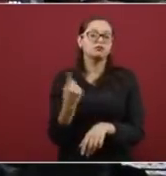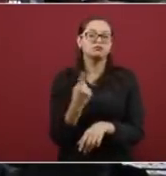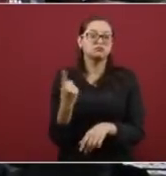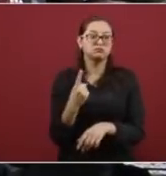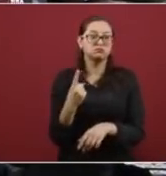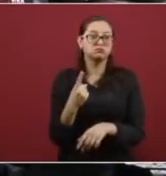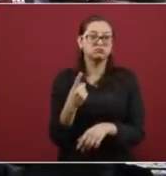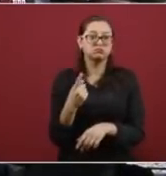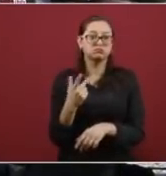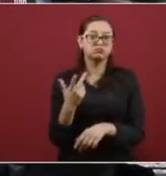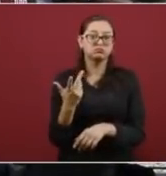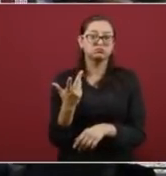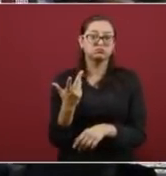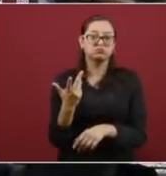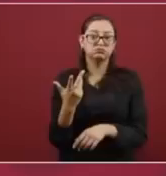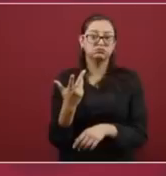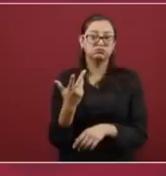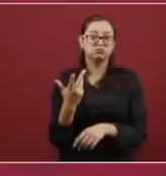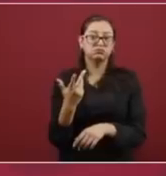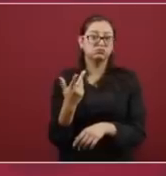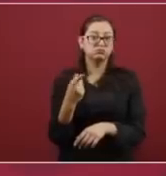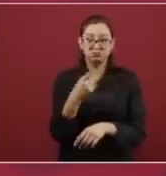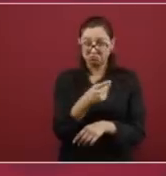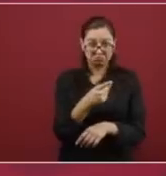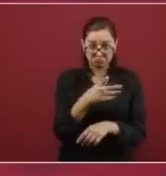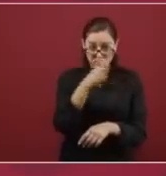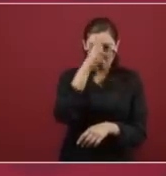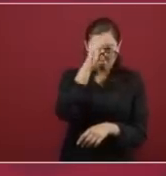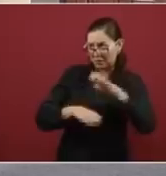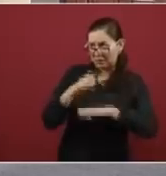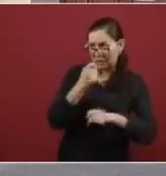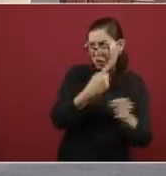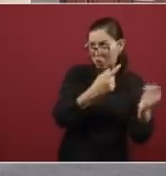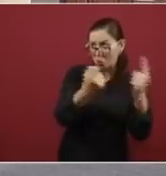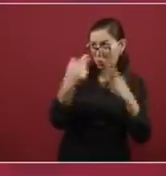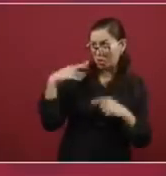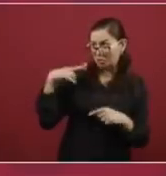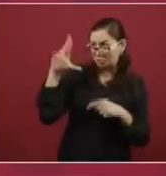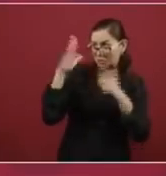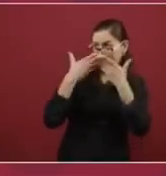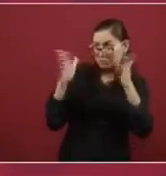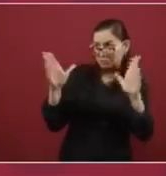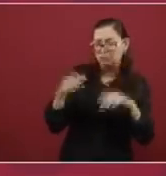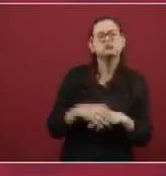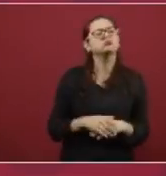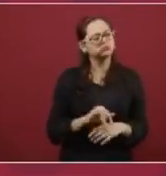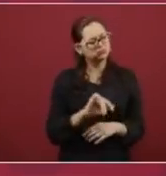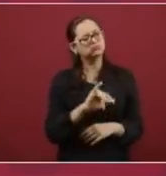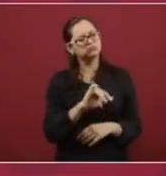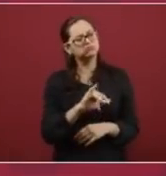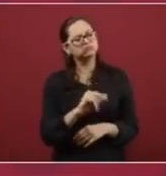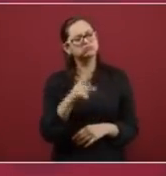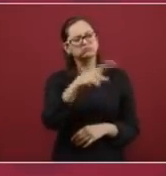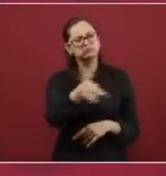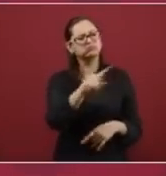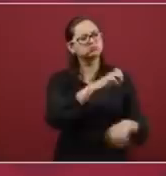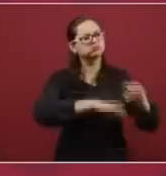quiebra de la Comisión Federal de Electricidad. Están conscientes de que fue